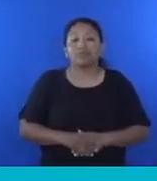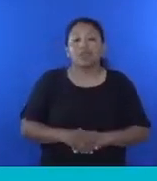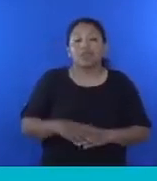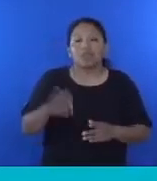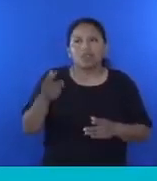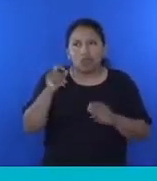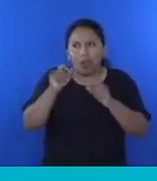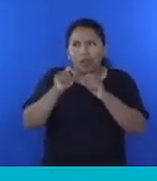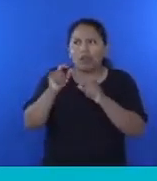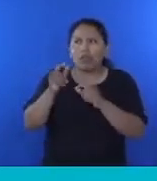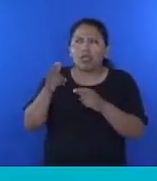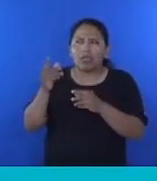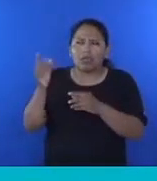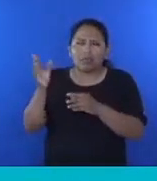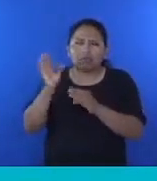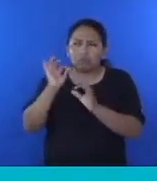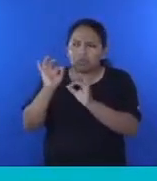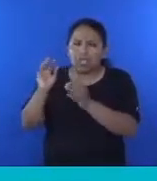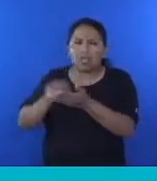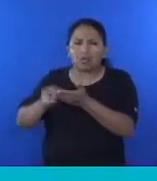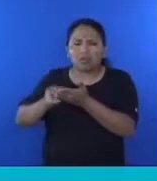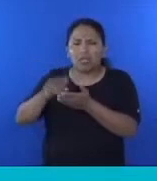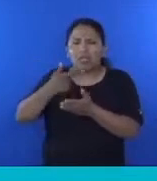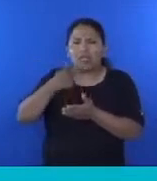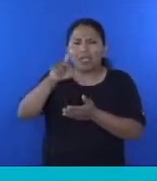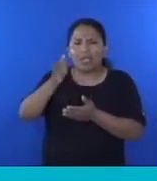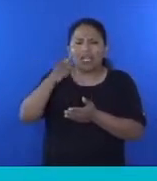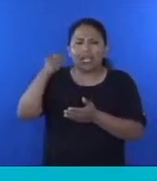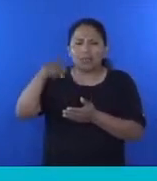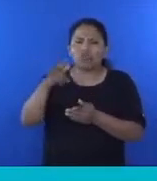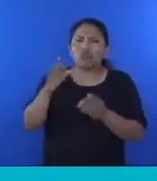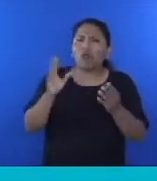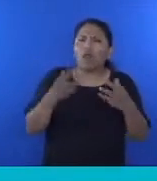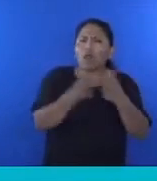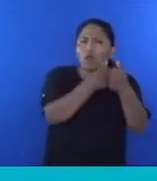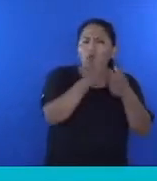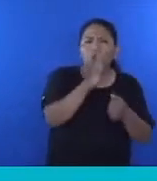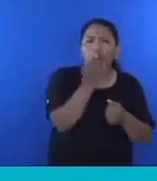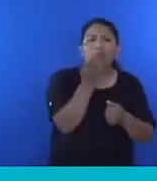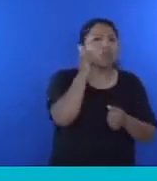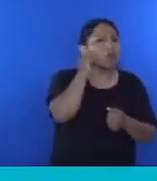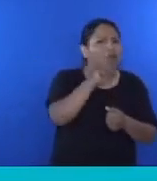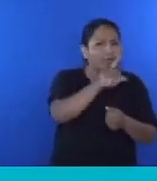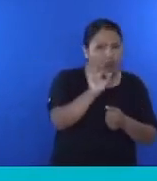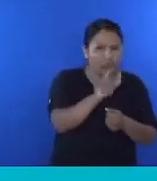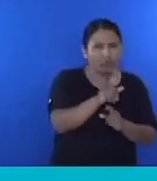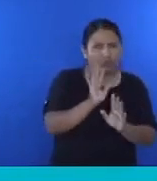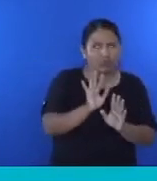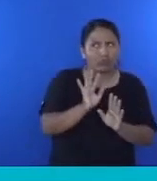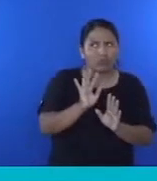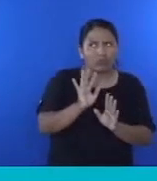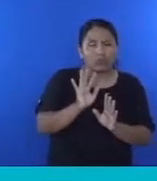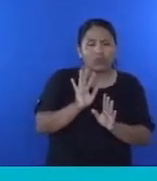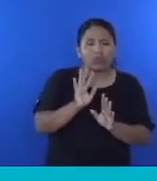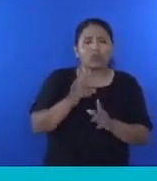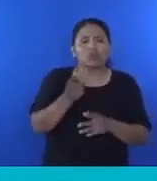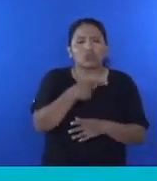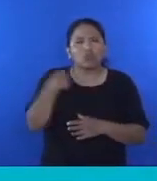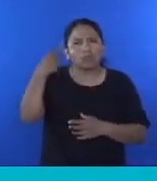escuché con atención al diputado Slayman, yo coincido plenamente con el diputado Bugallo. Nosotros creemos que